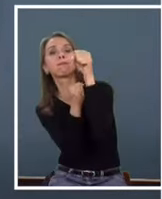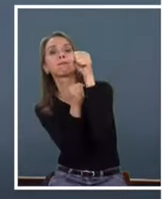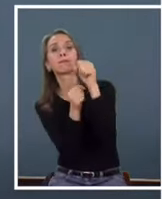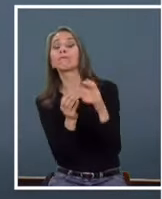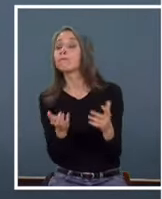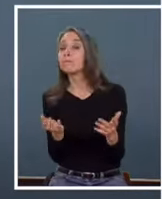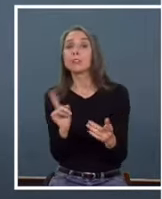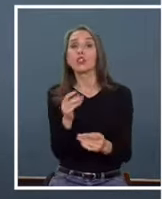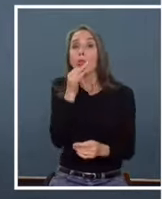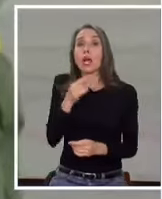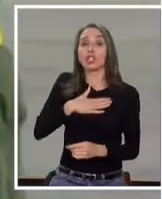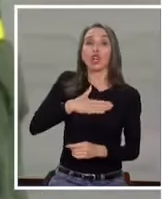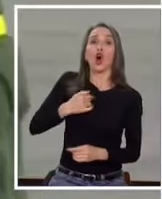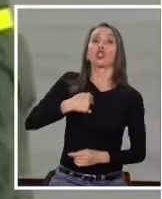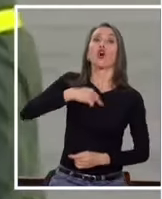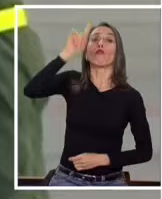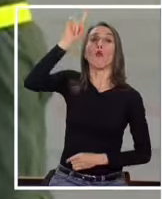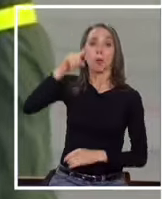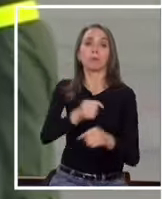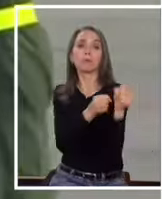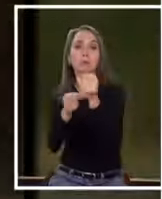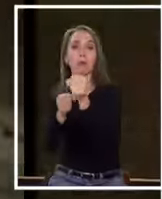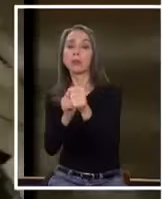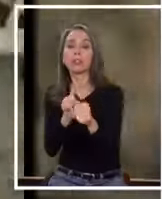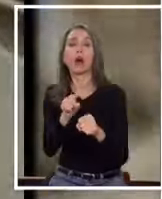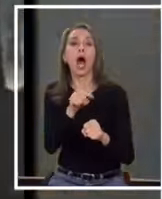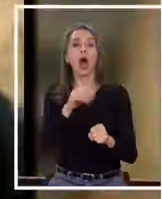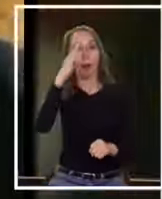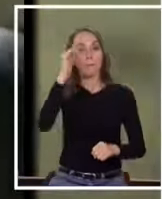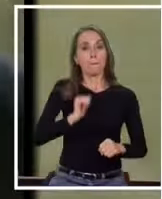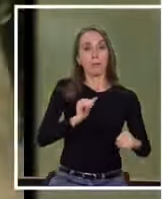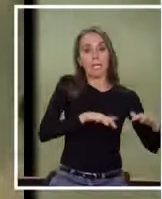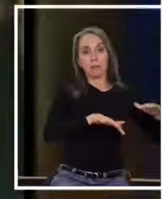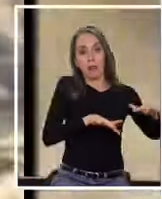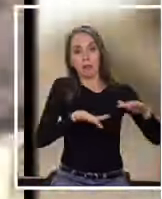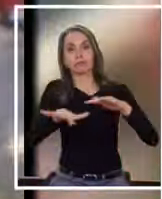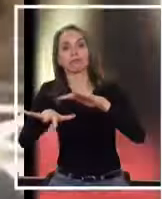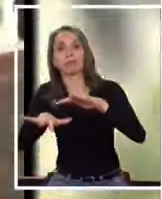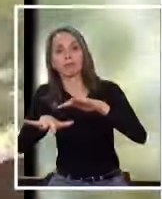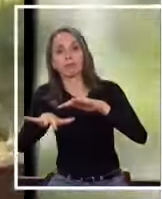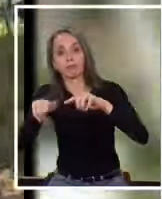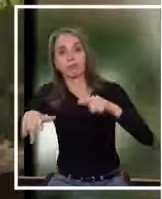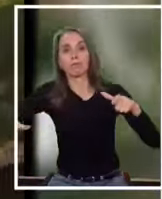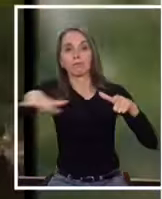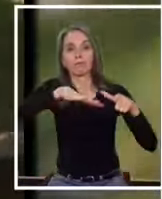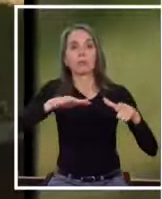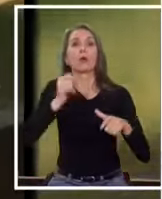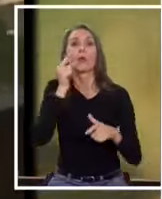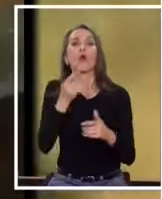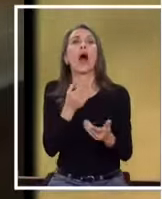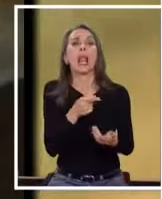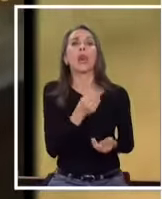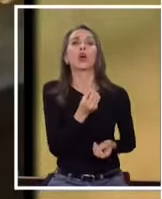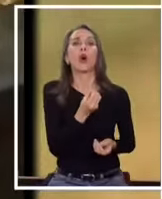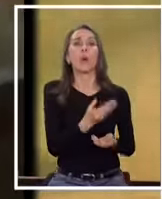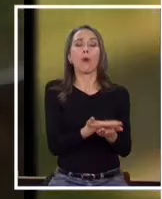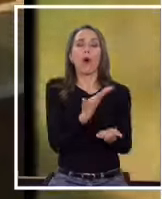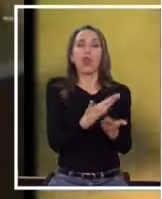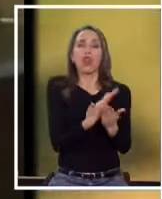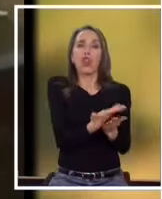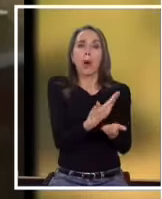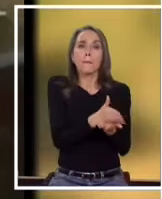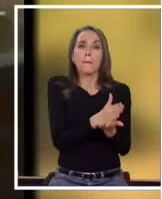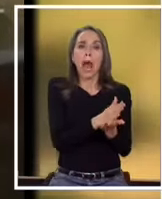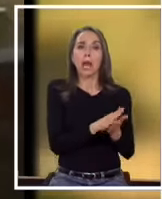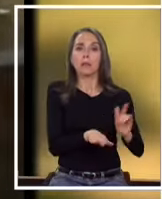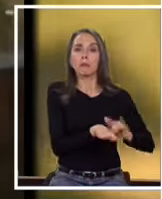nadie se lo ha adjudicado. Lo que se ha ordenado es militarizar la zona y empezar una investigación también sobre el plan de vuelo y la seguridad que debería tener